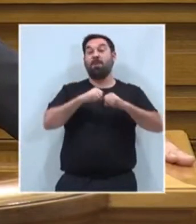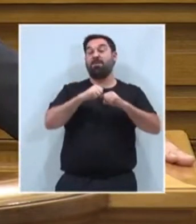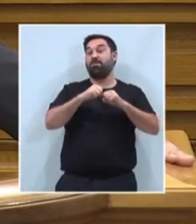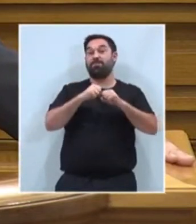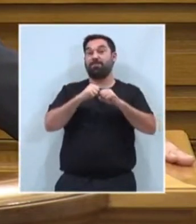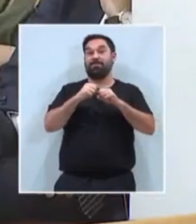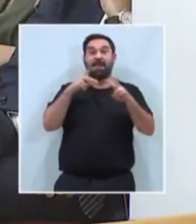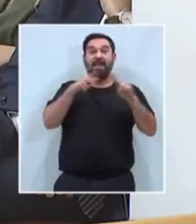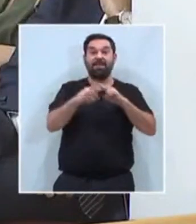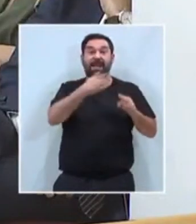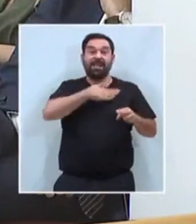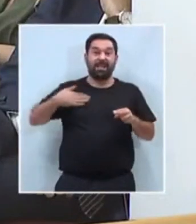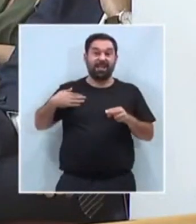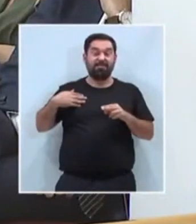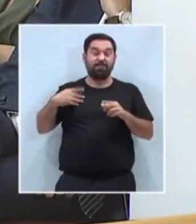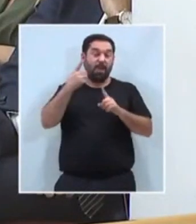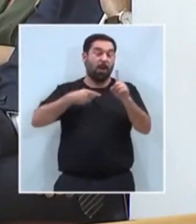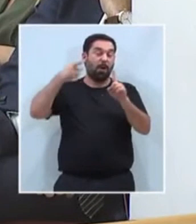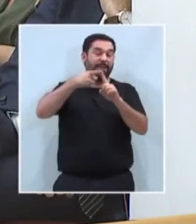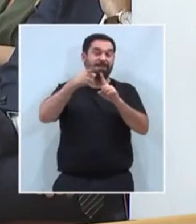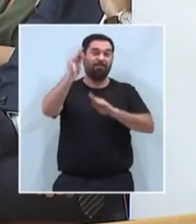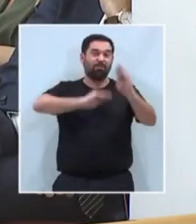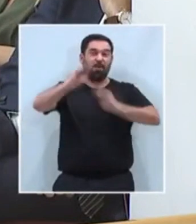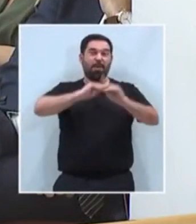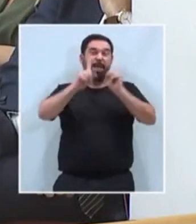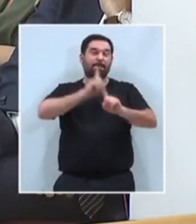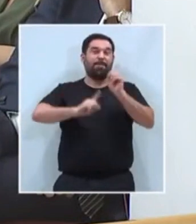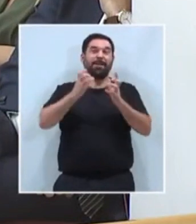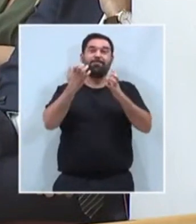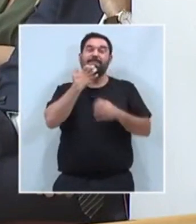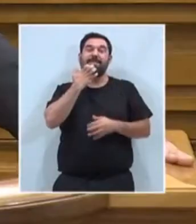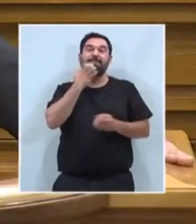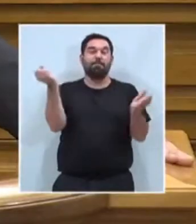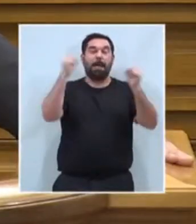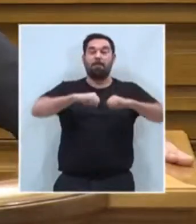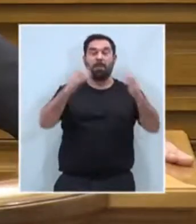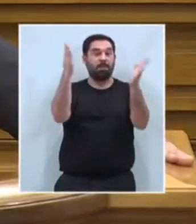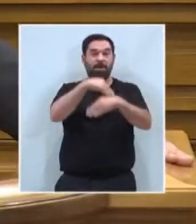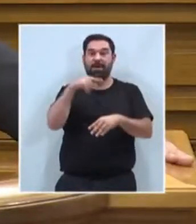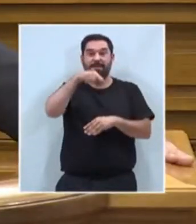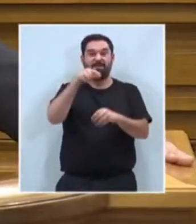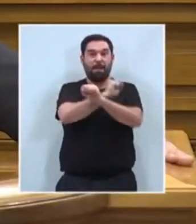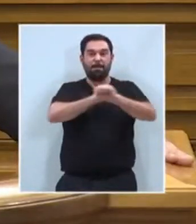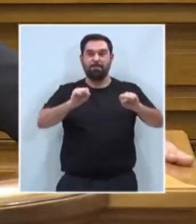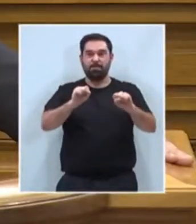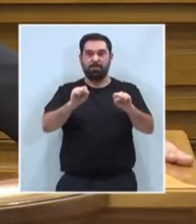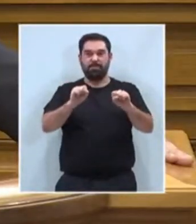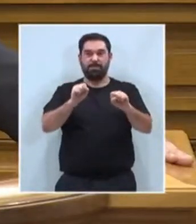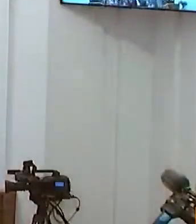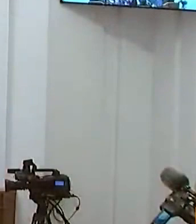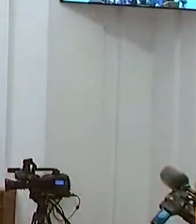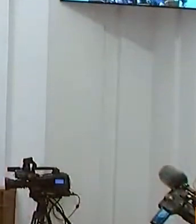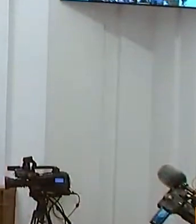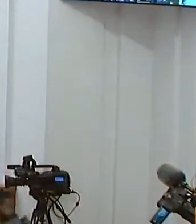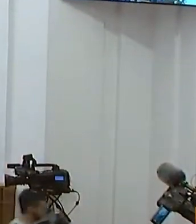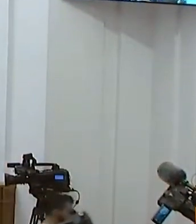para corregir este error democrático si no hay acuerdo en Esto va a ser imposible que lo hayan nada